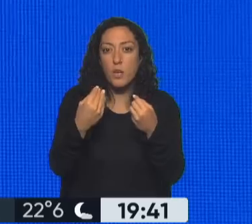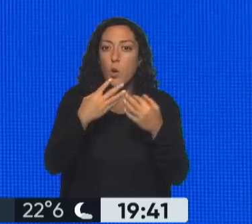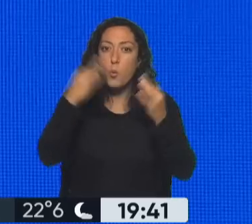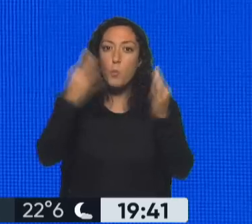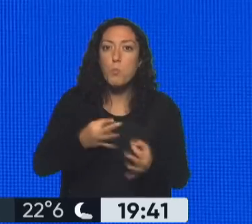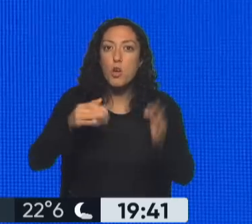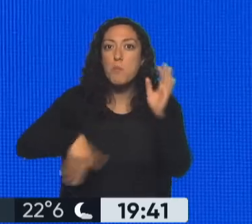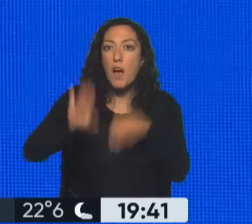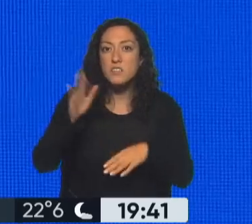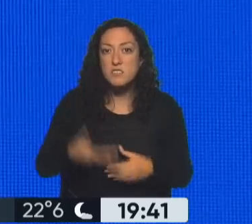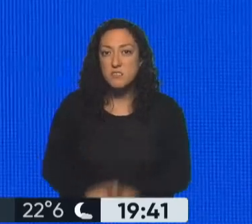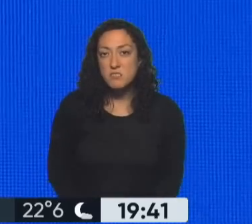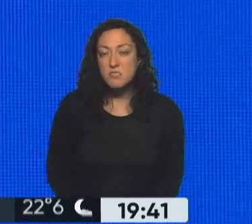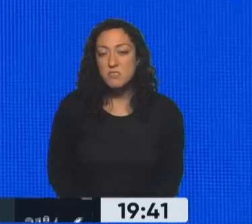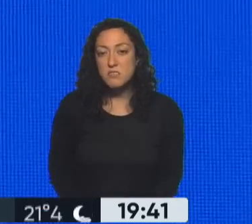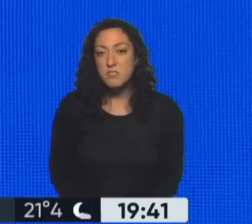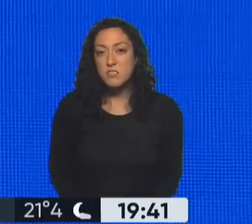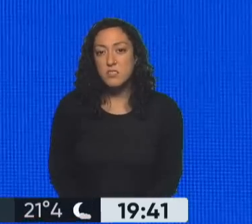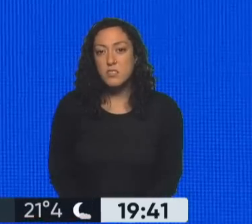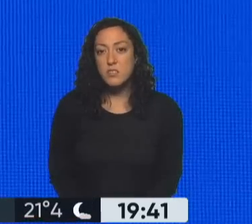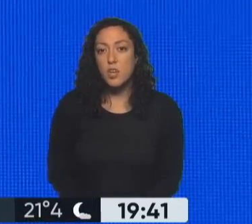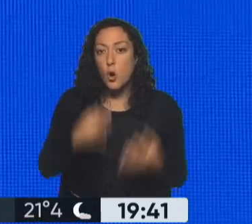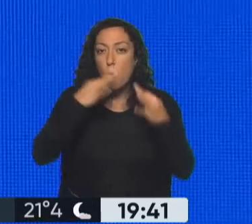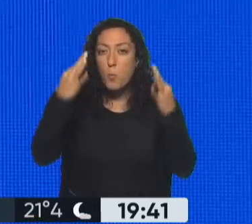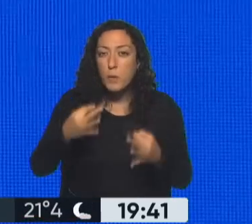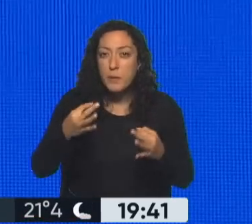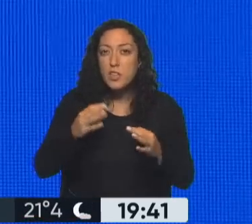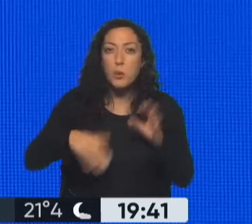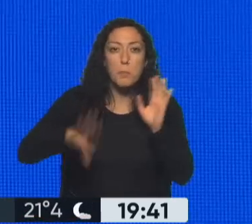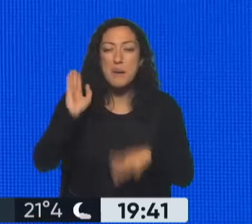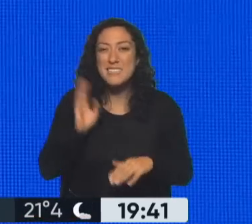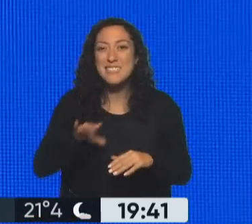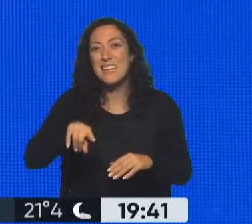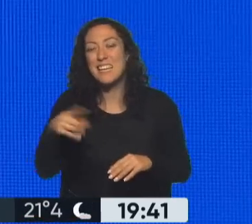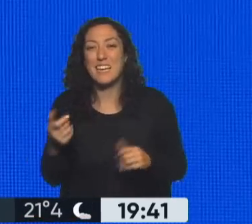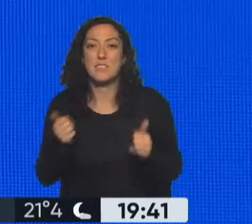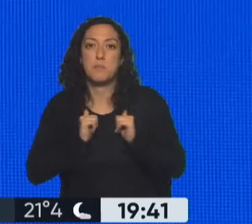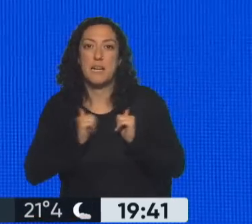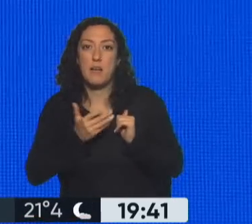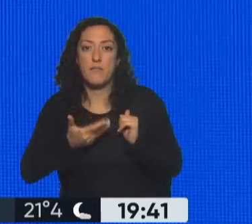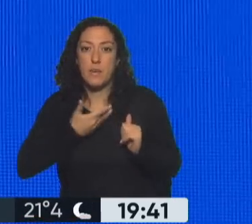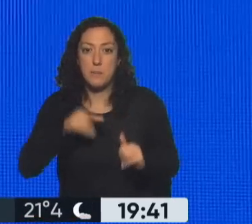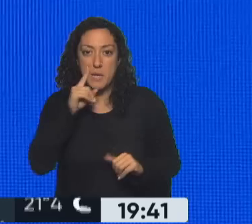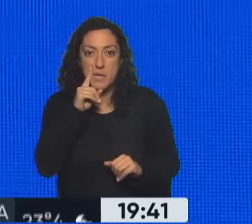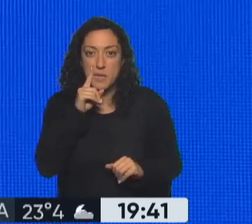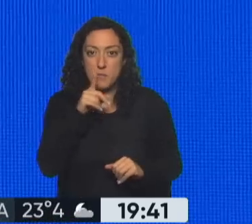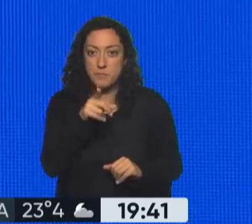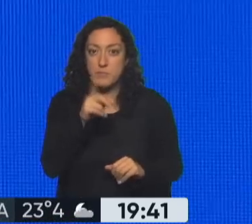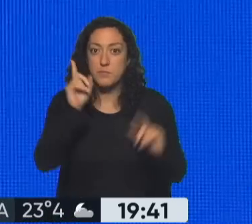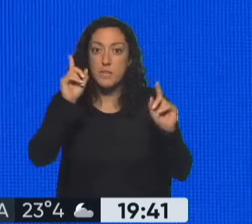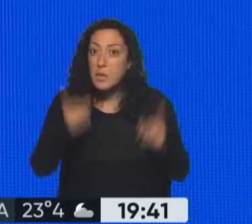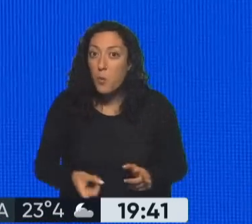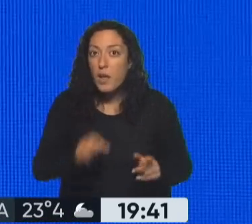sobrecumplió. Hubo sobrecumplimiento, o sea, se cumplió más de lo que el fondo exigía y sin embargo